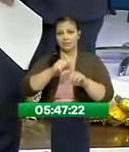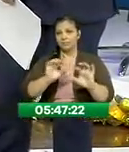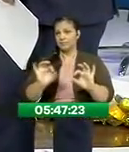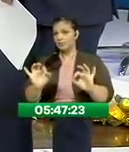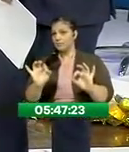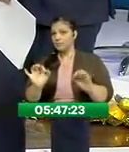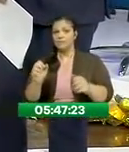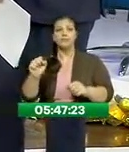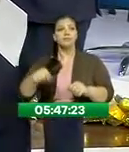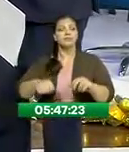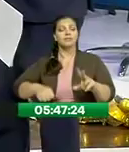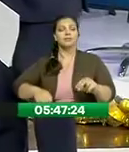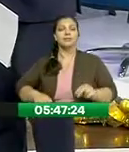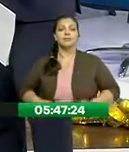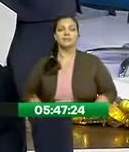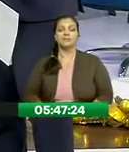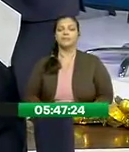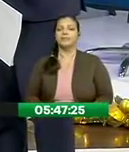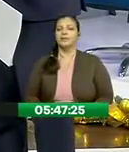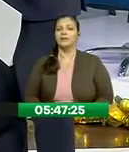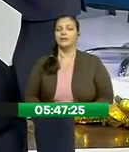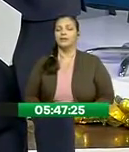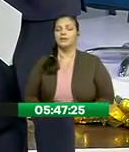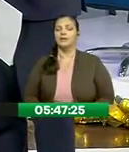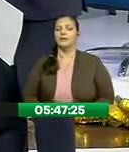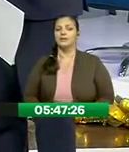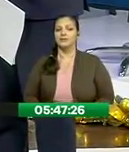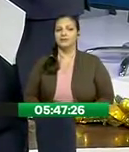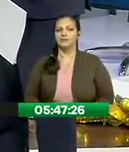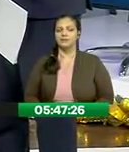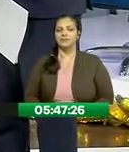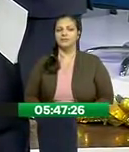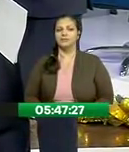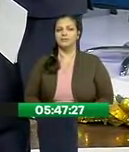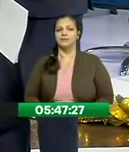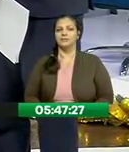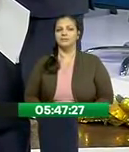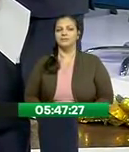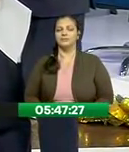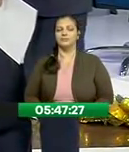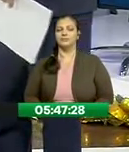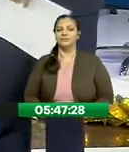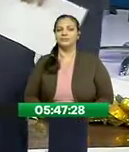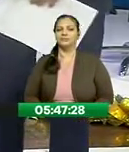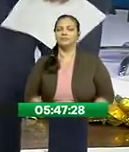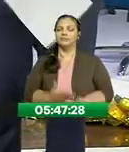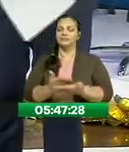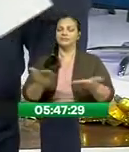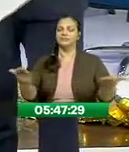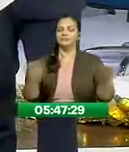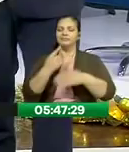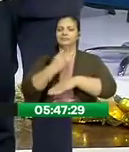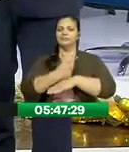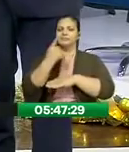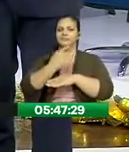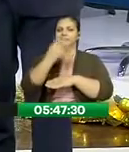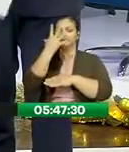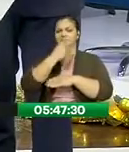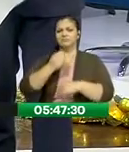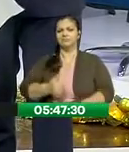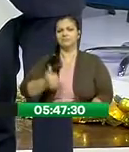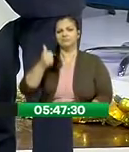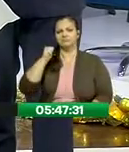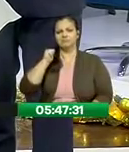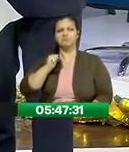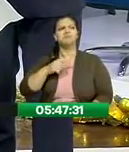fruta que elija. La tiene lista para que su día sea más hermoso de lo que fue ayer. Eso. Porque si ayer fue bueno, hoy